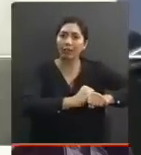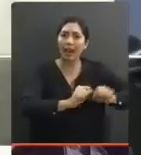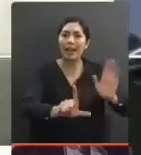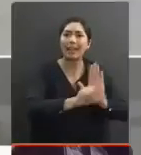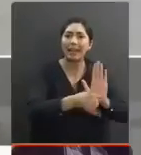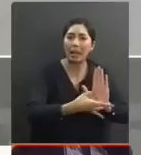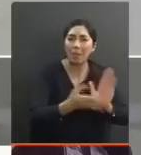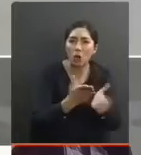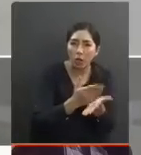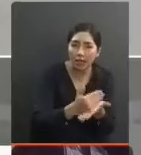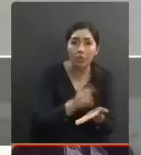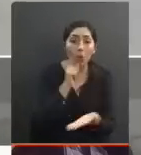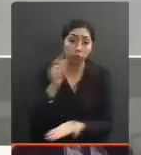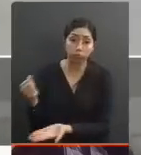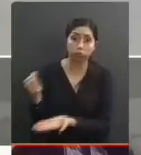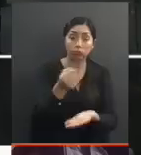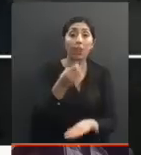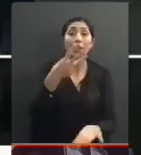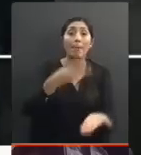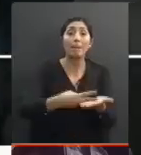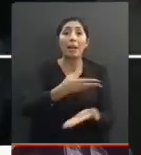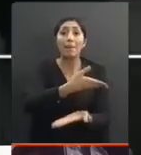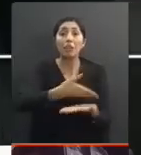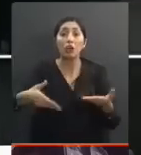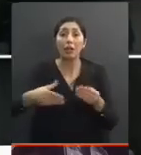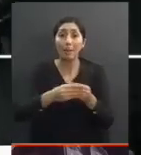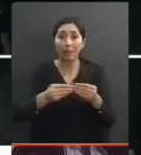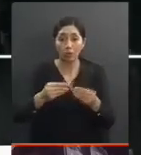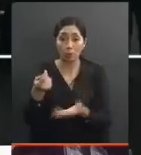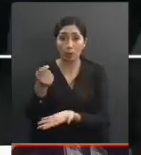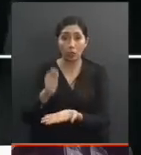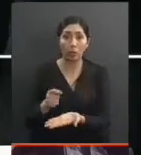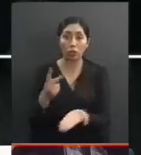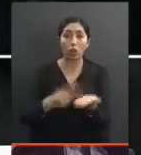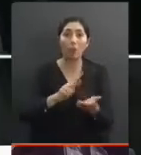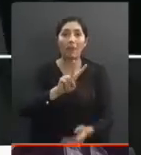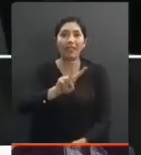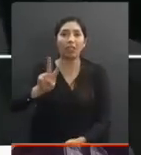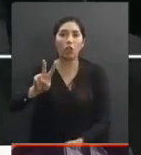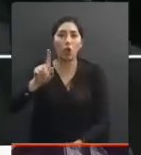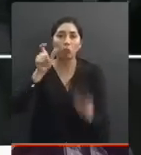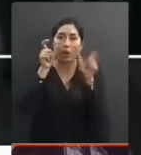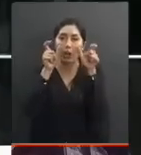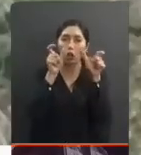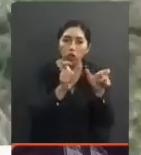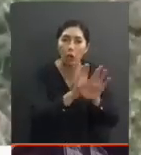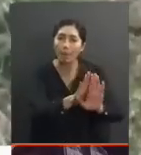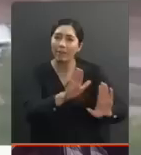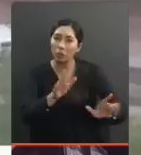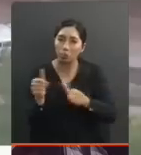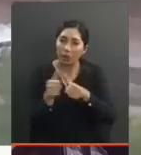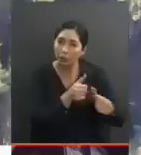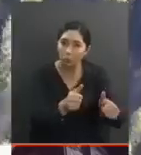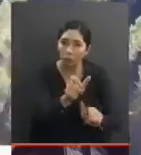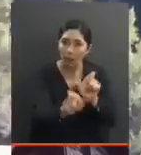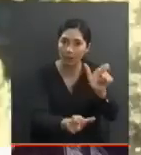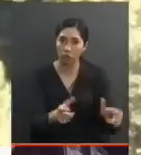destinaremos 3.000 millones de pesos del presupuesto del 2022 para su prevención, control y persecución.